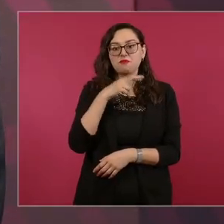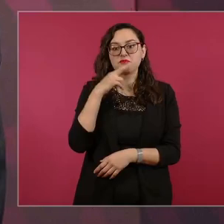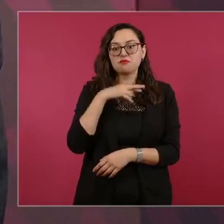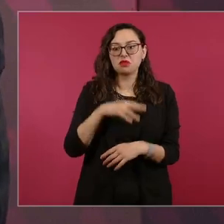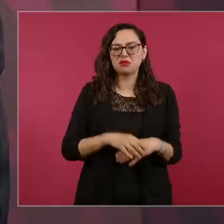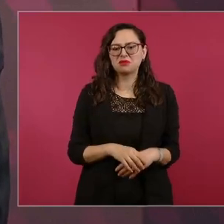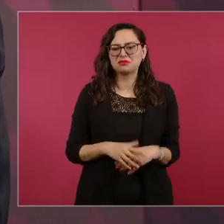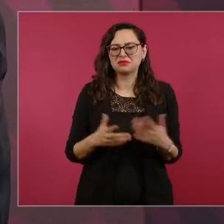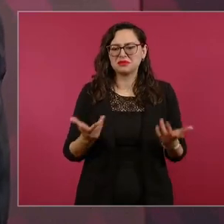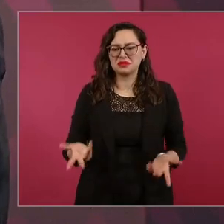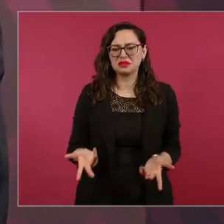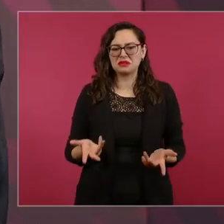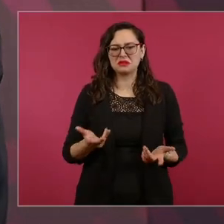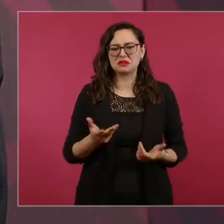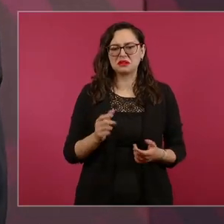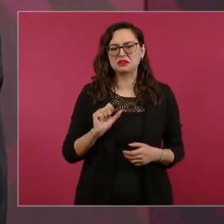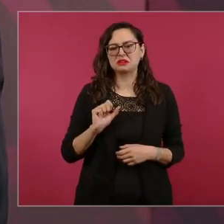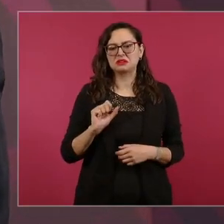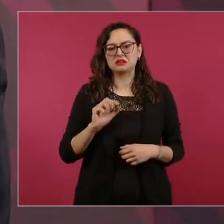contestando